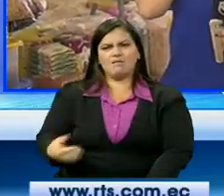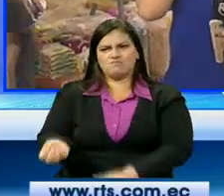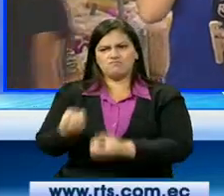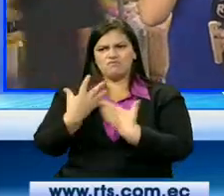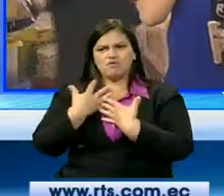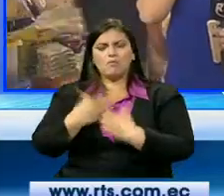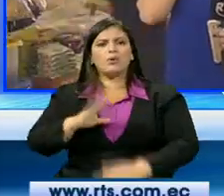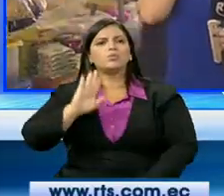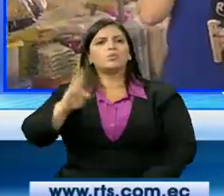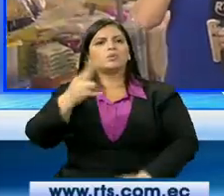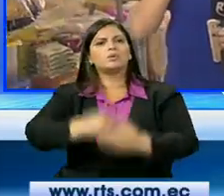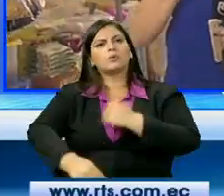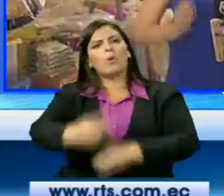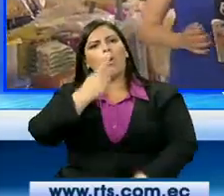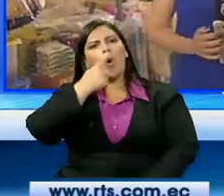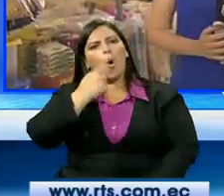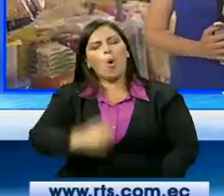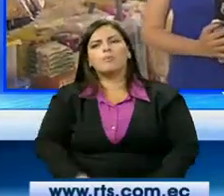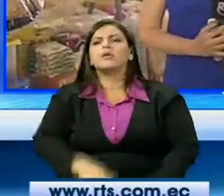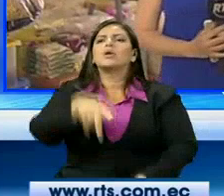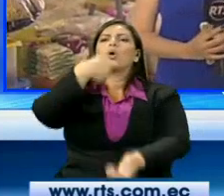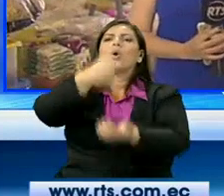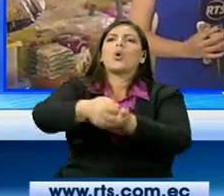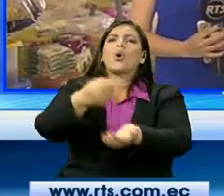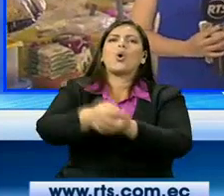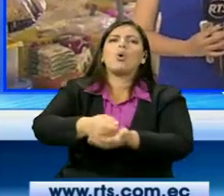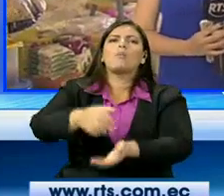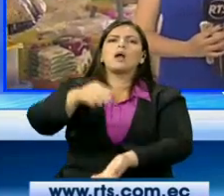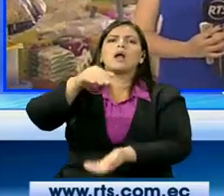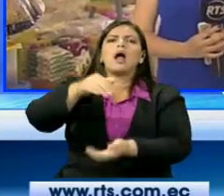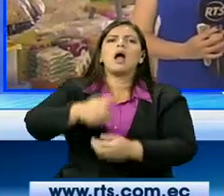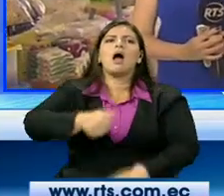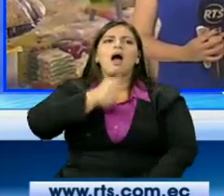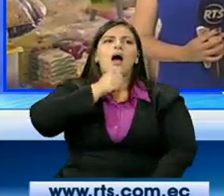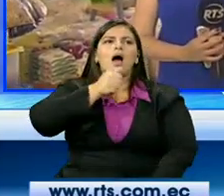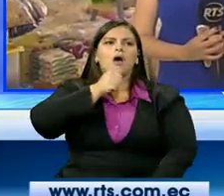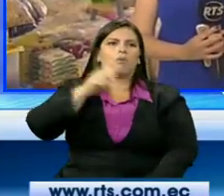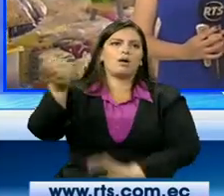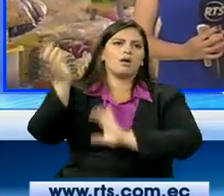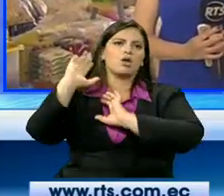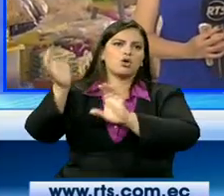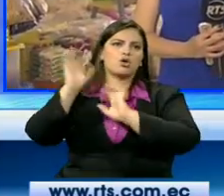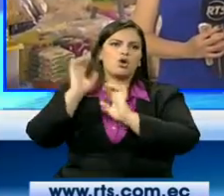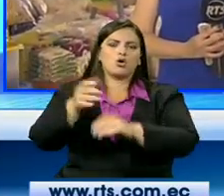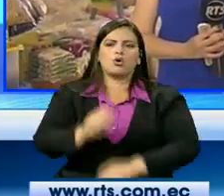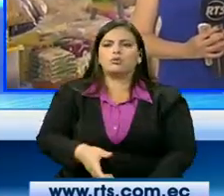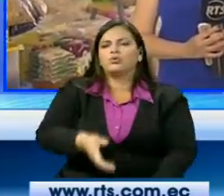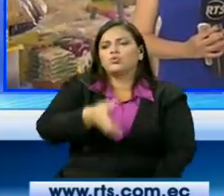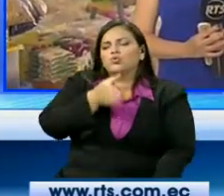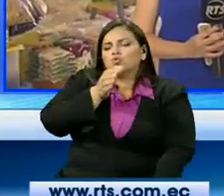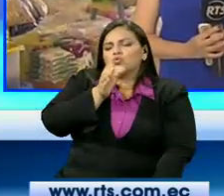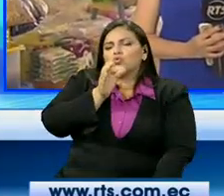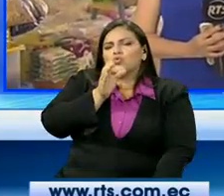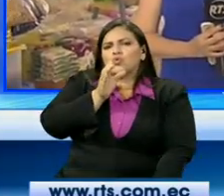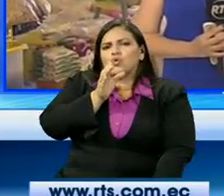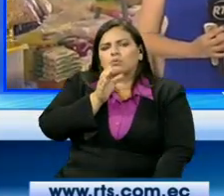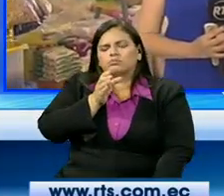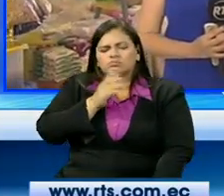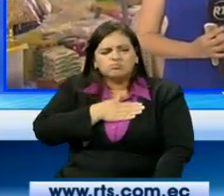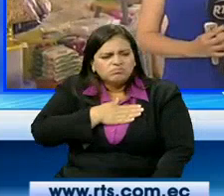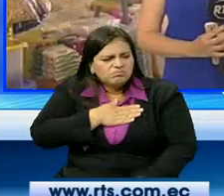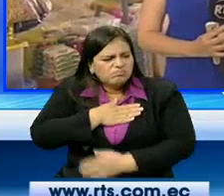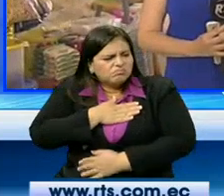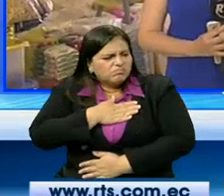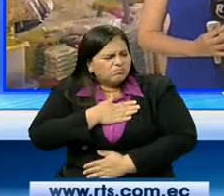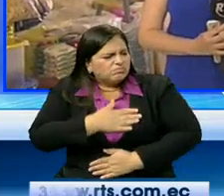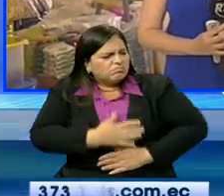coco supuestamente, y cayó enfermo. Claro. Y agua de coco no enferma. A otra persona también. A nadie. Agua natural, disque natural, y se ¿no? enfermó. Y se enfermó, se fue al baño